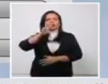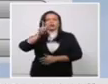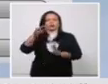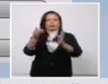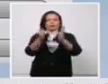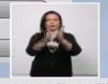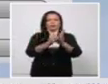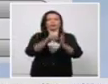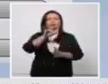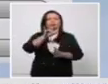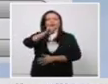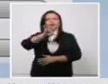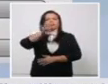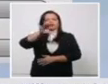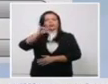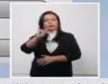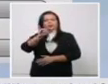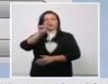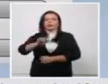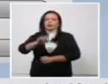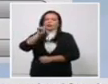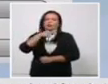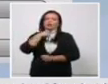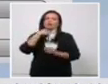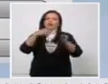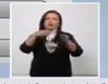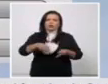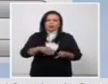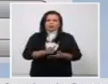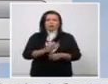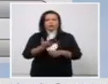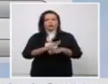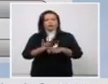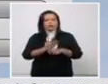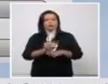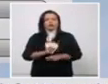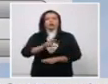1.132.956 personas fallecidas y una letalidad del